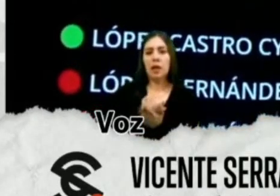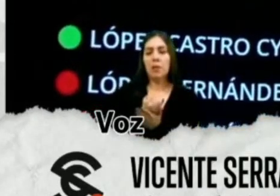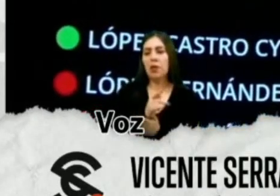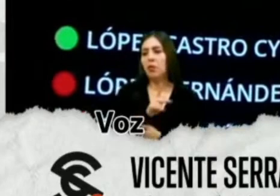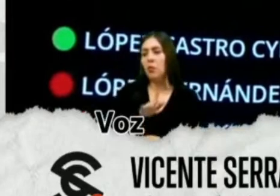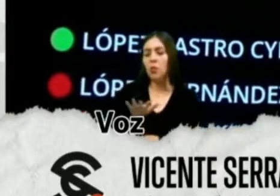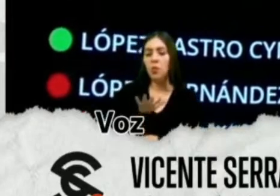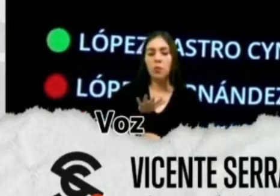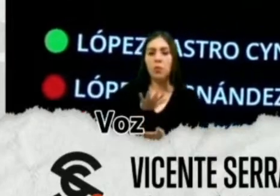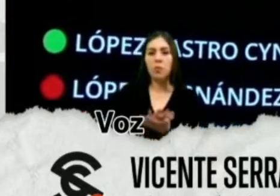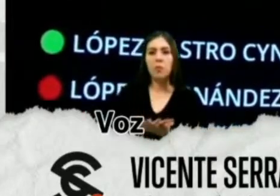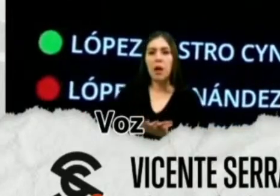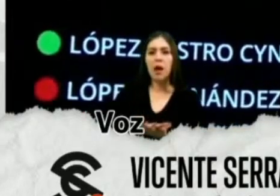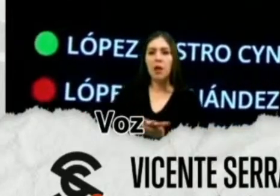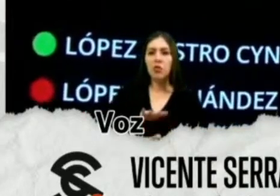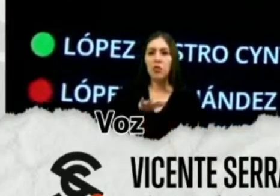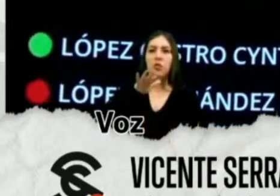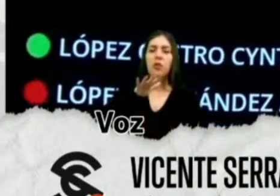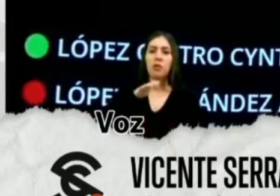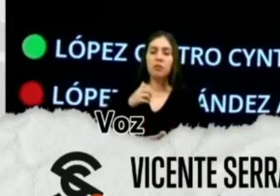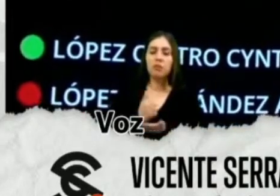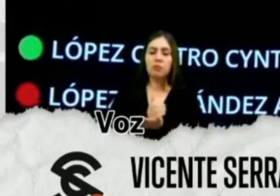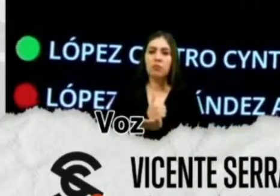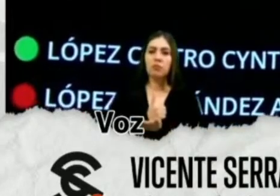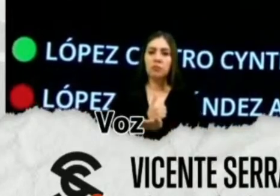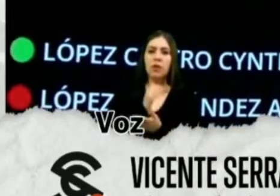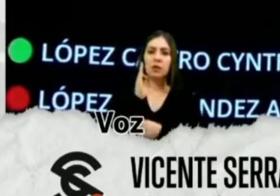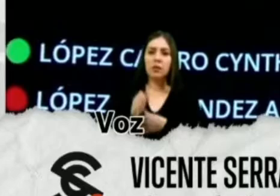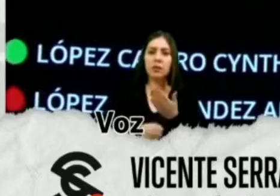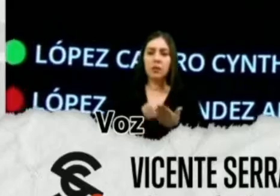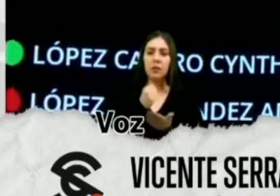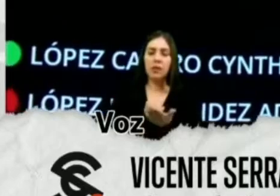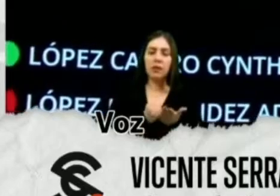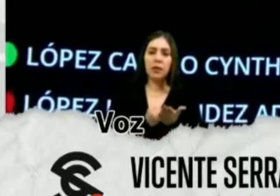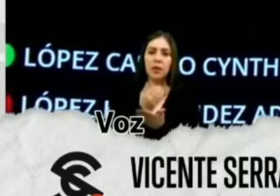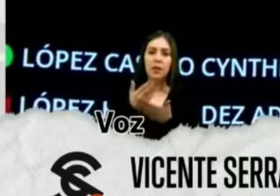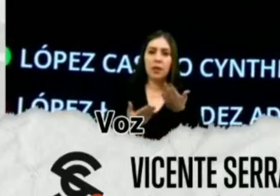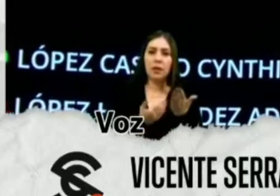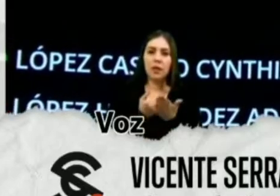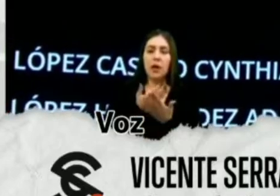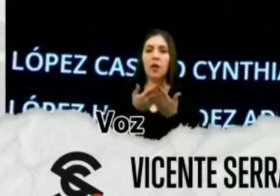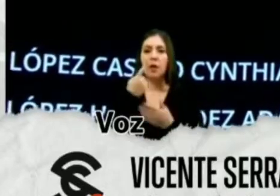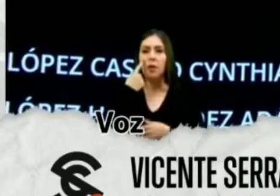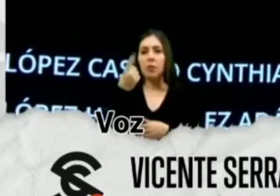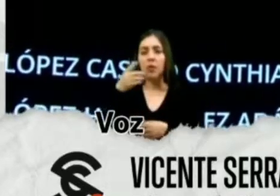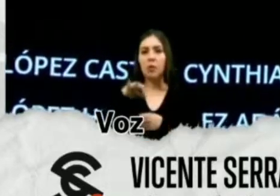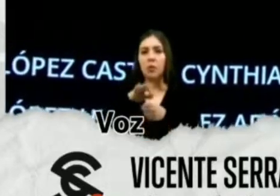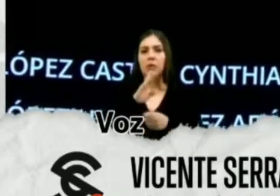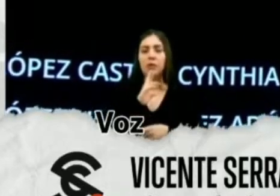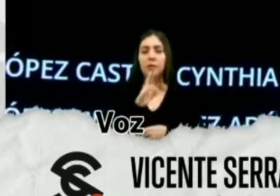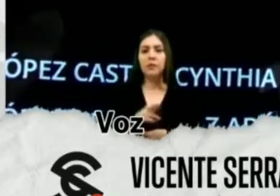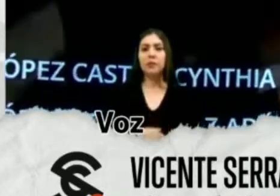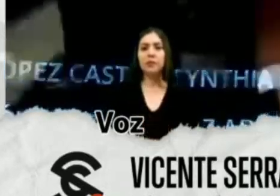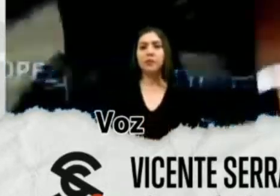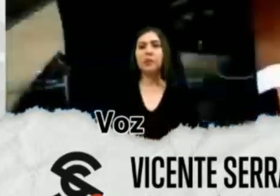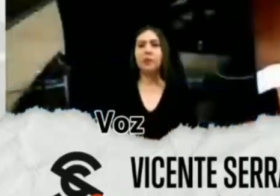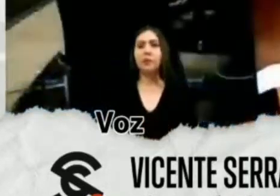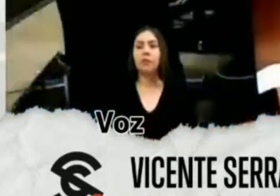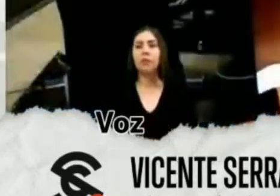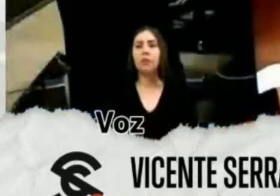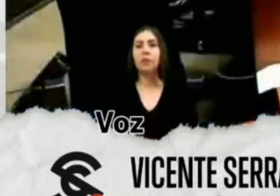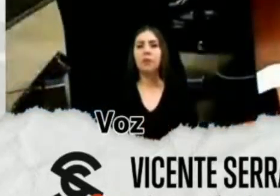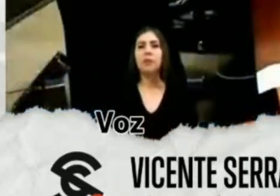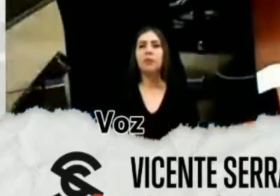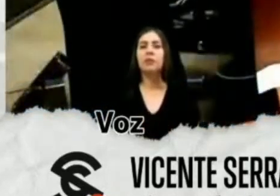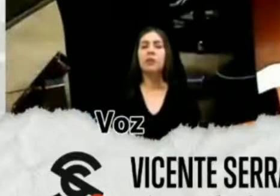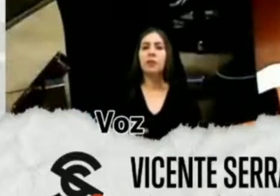receso por parte de la oposición. Y mi querido Ricardo Sevilla, yo te quiero agradecer que hayas estado con nosotros.